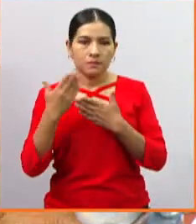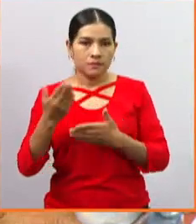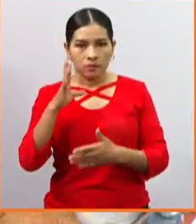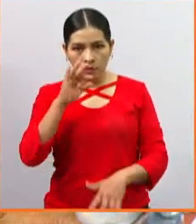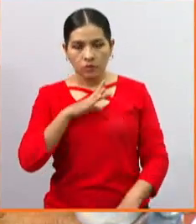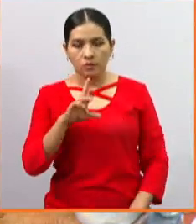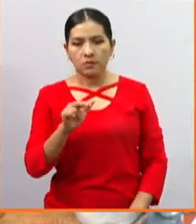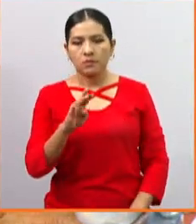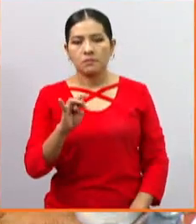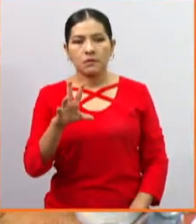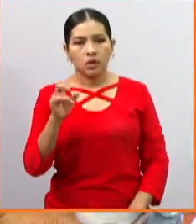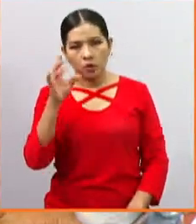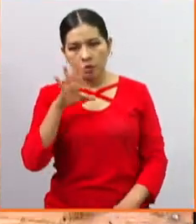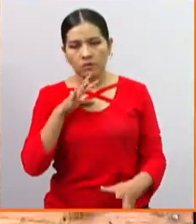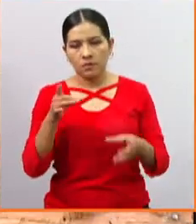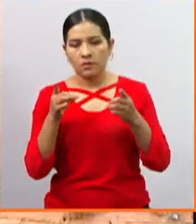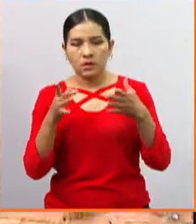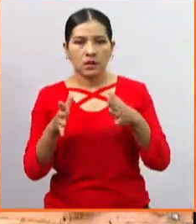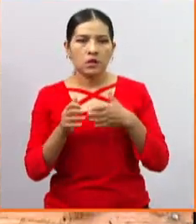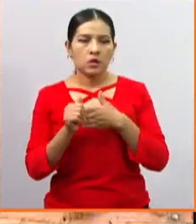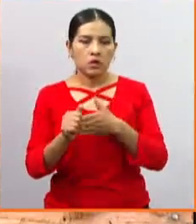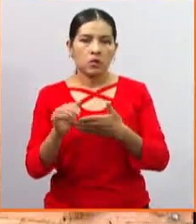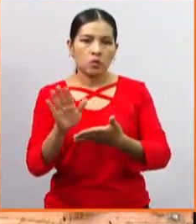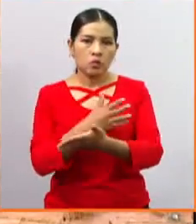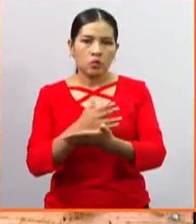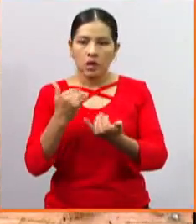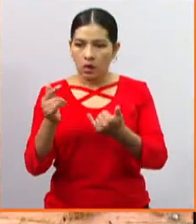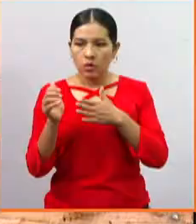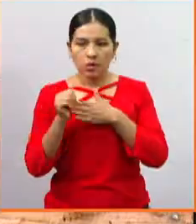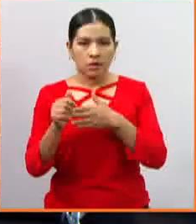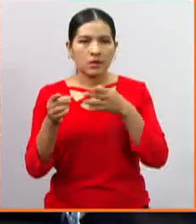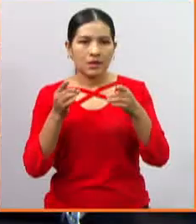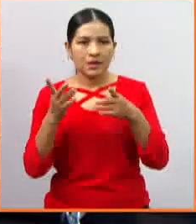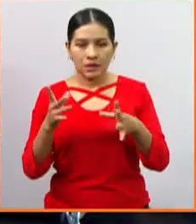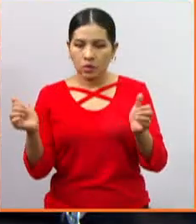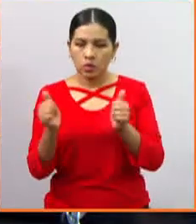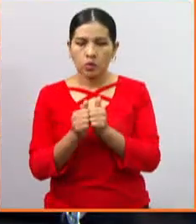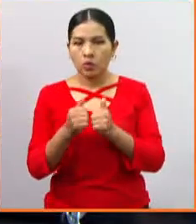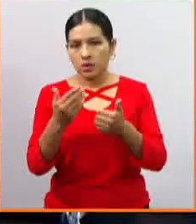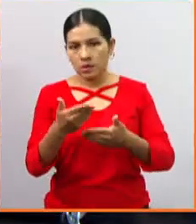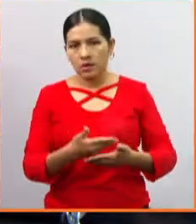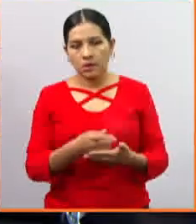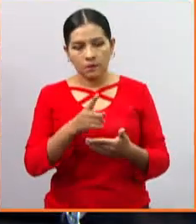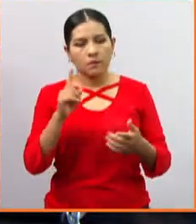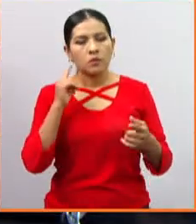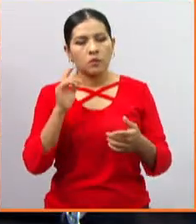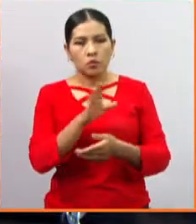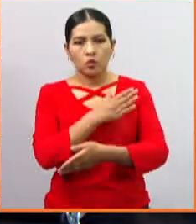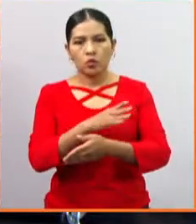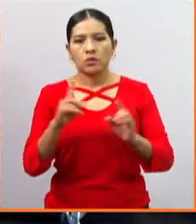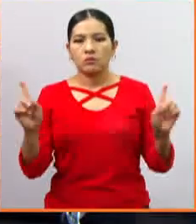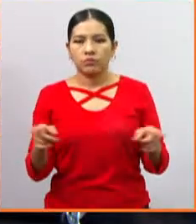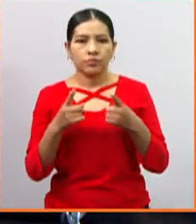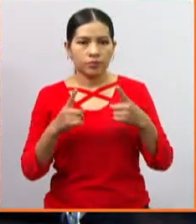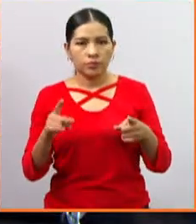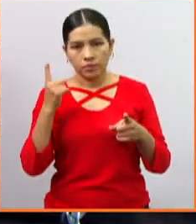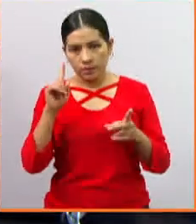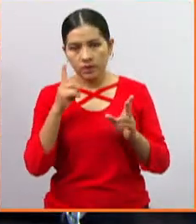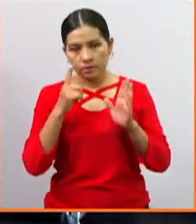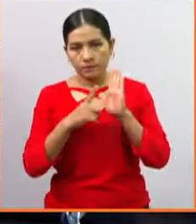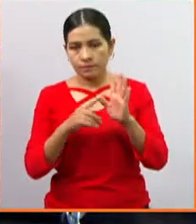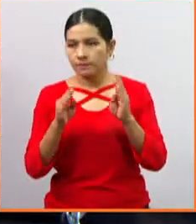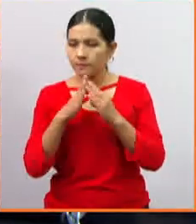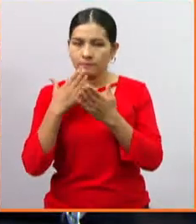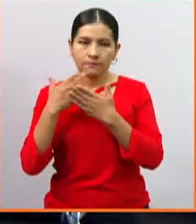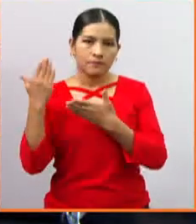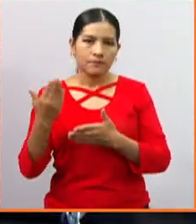Soriano, director musical, ahora director invitado por la Orquesta Sinfónica Nacional para un concierto precioso. Bienvenido a